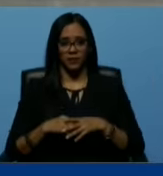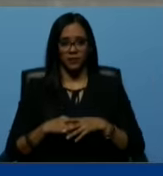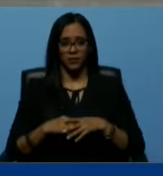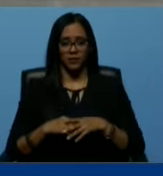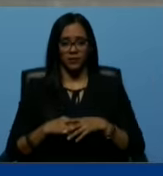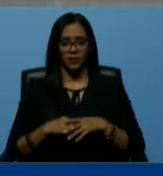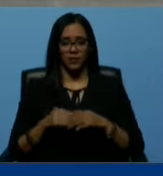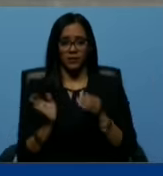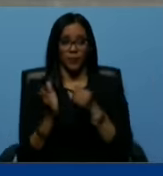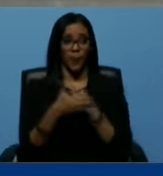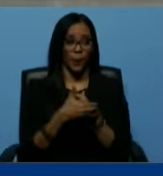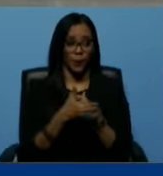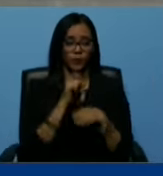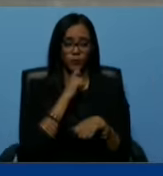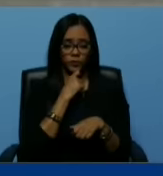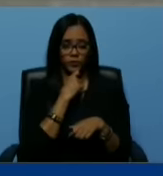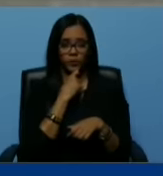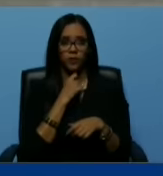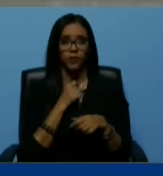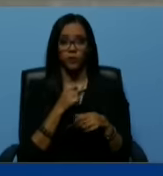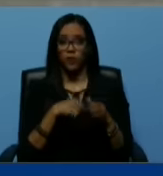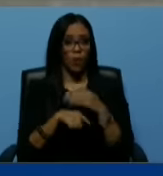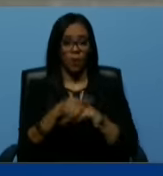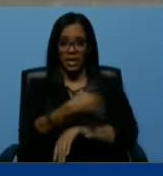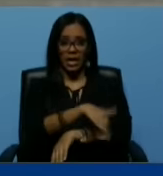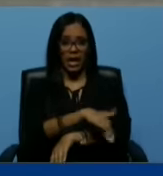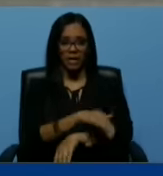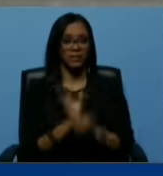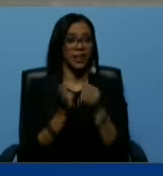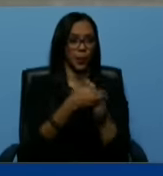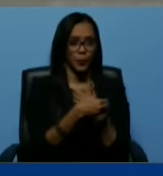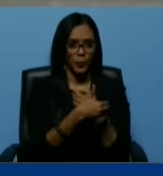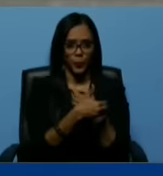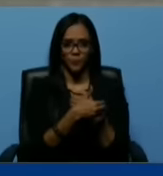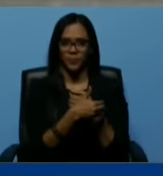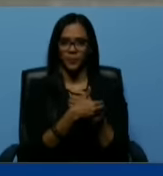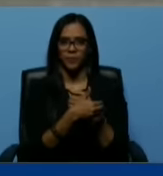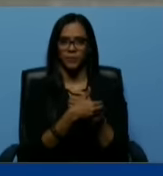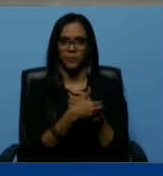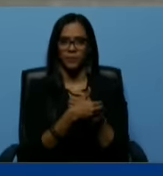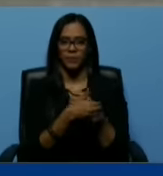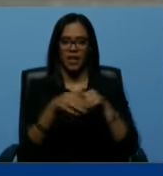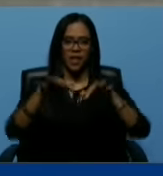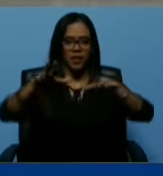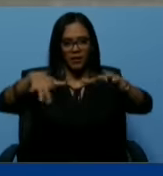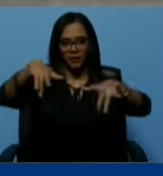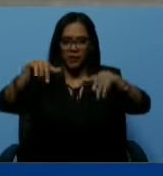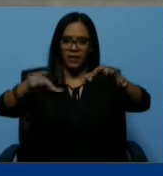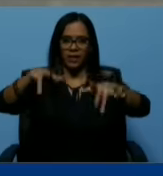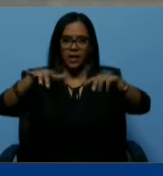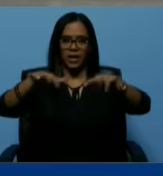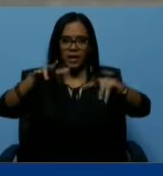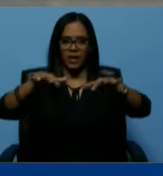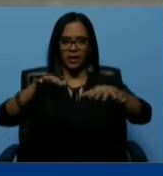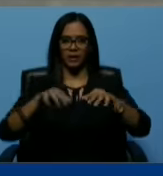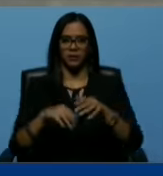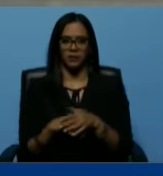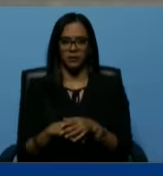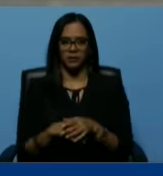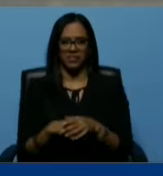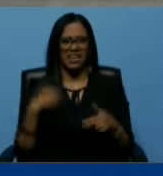que se escondió, no sale a la calle, se escondió el títere, títere derrotado, criminal de